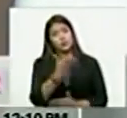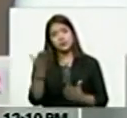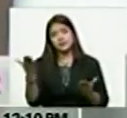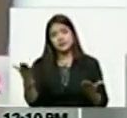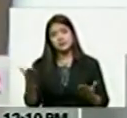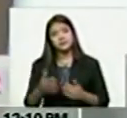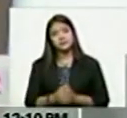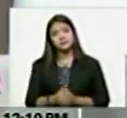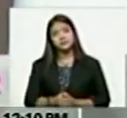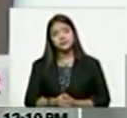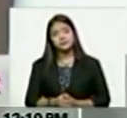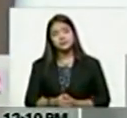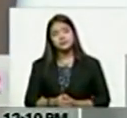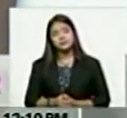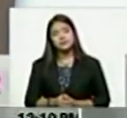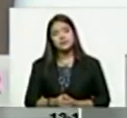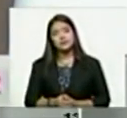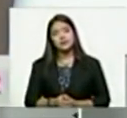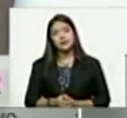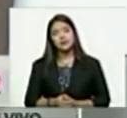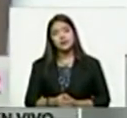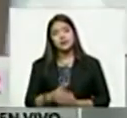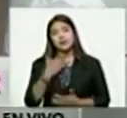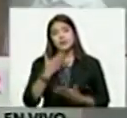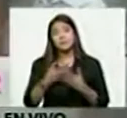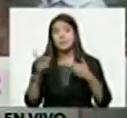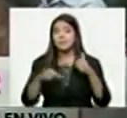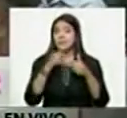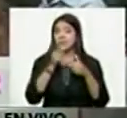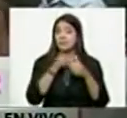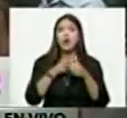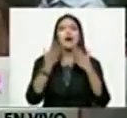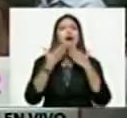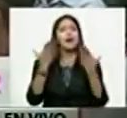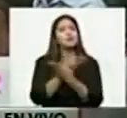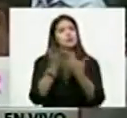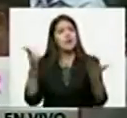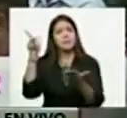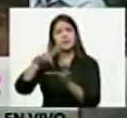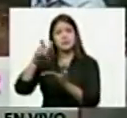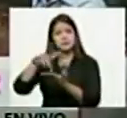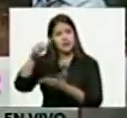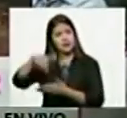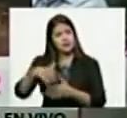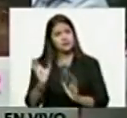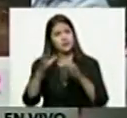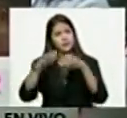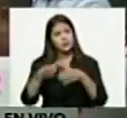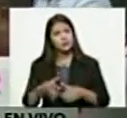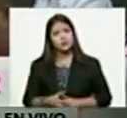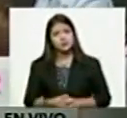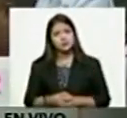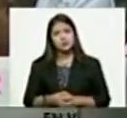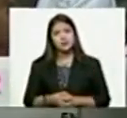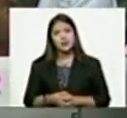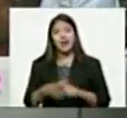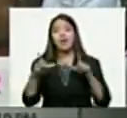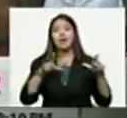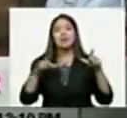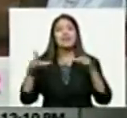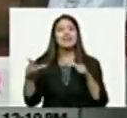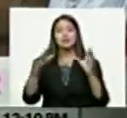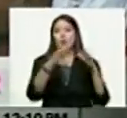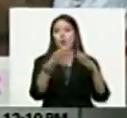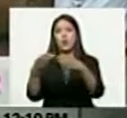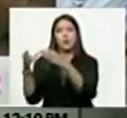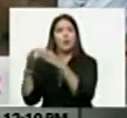compañeros, que pongamos, bueno, primero por su asistencia a este acto, donde vamos a dejar instaladas todas las